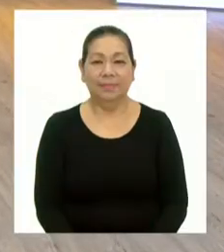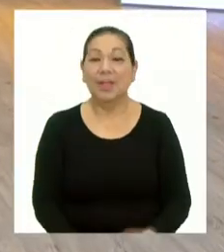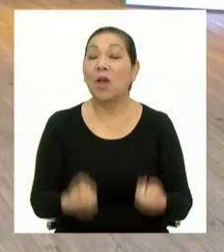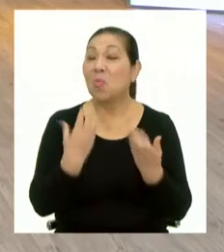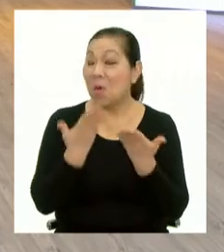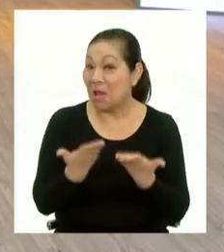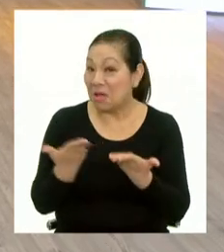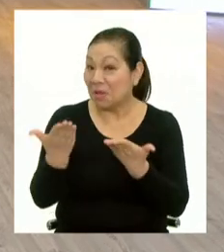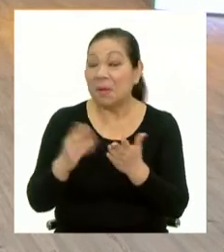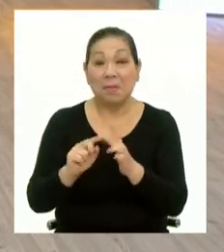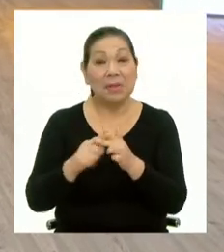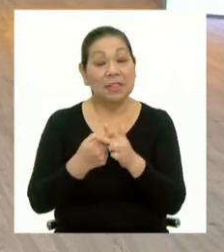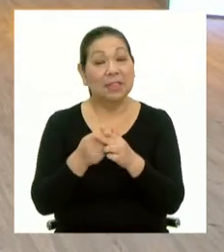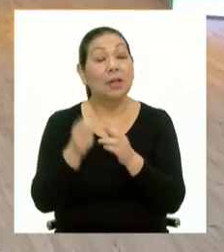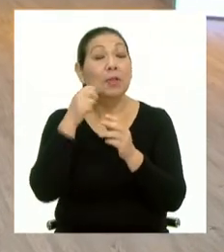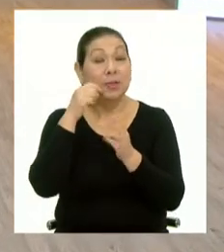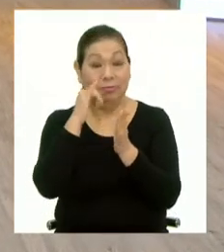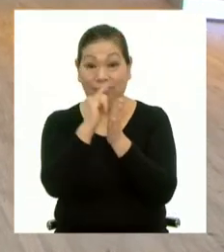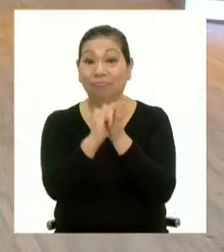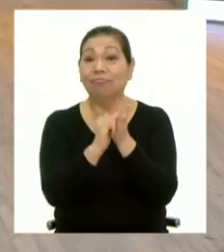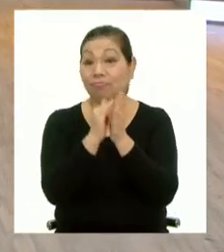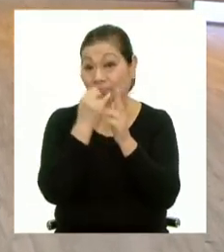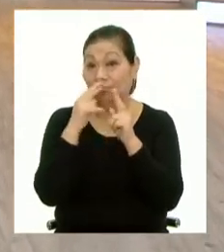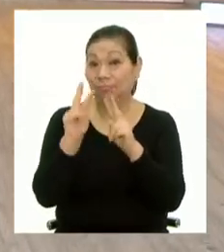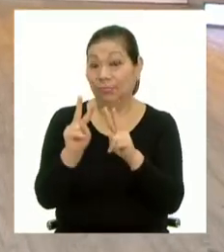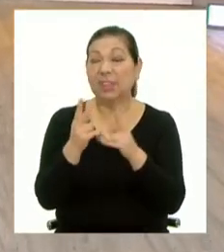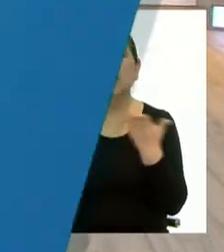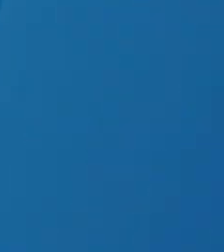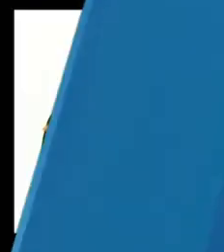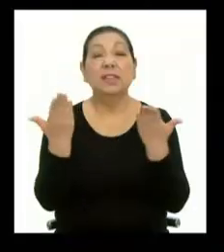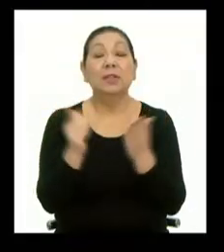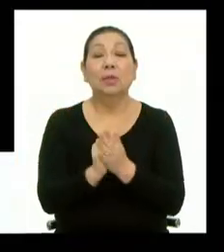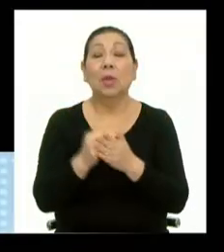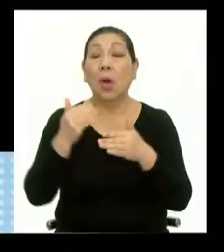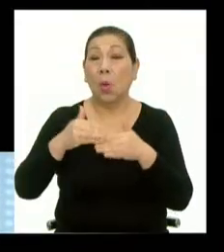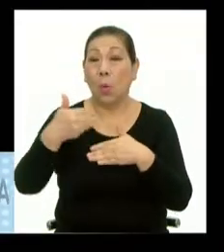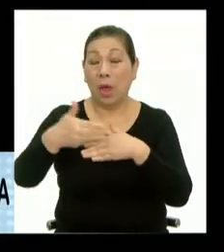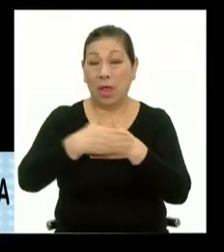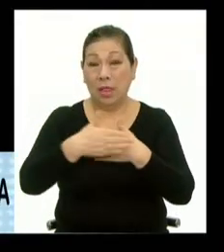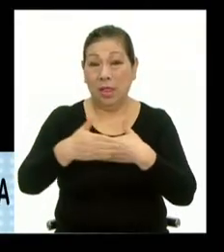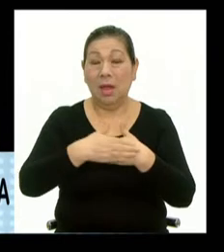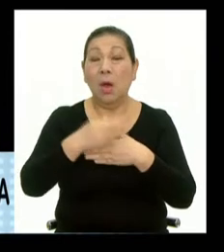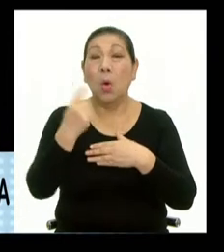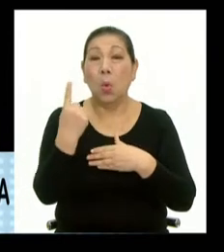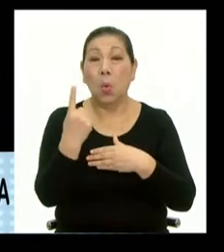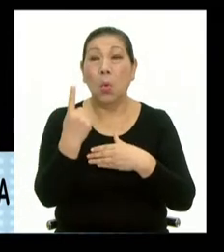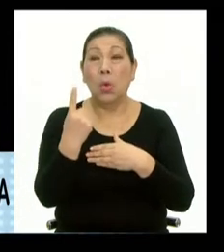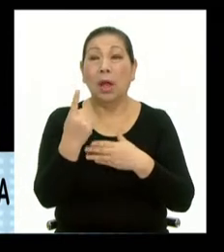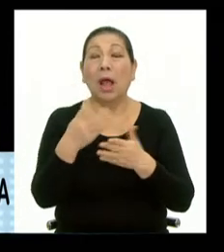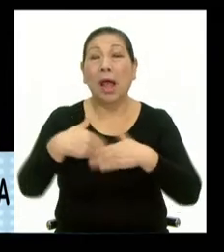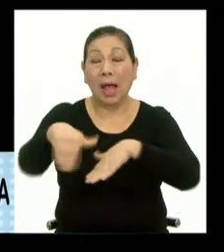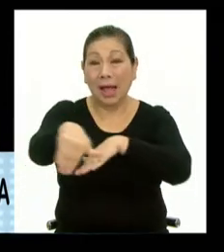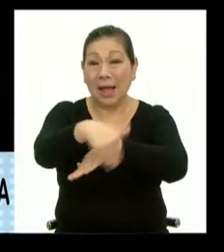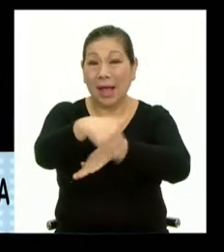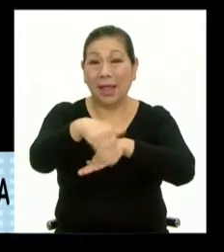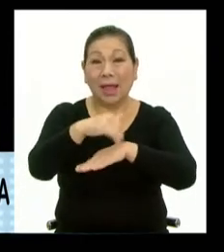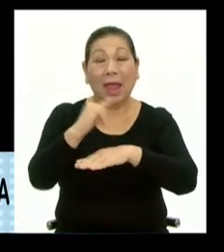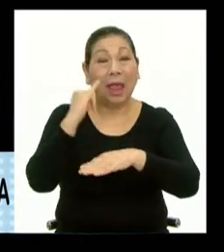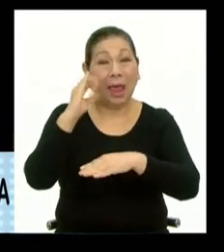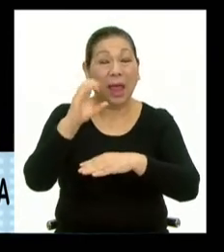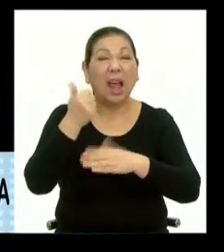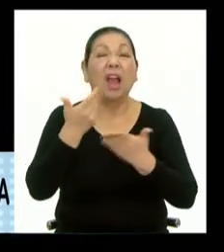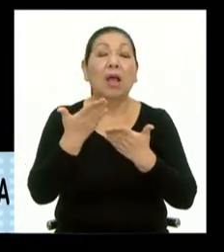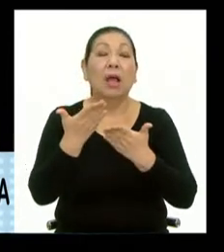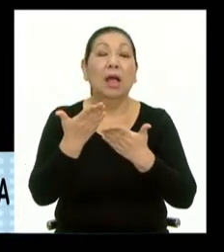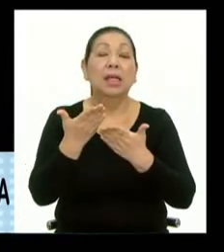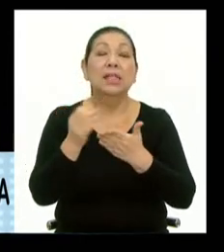¿Cómo están, amigos? Vamos a empezar con imágenes desde la cuadra 1 de Caminos del Inca. Esto en el